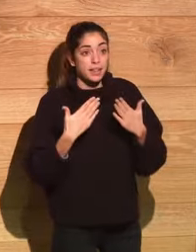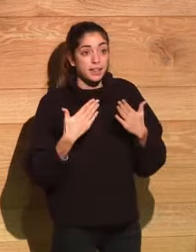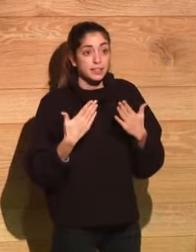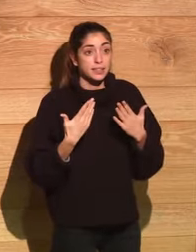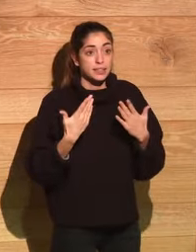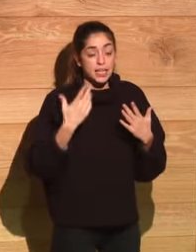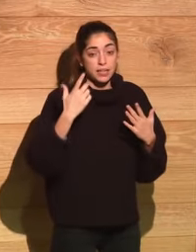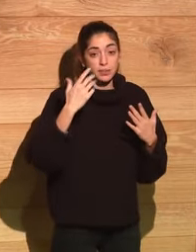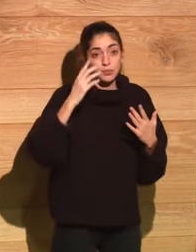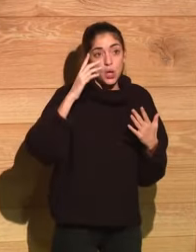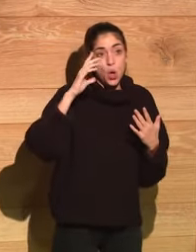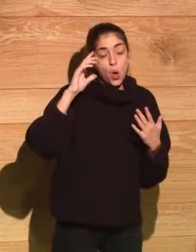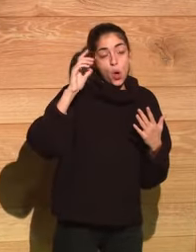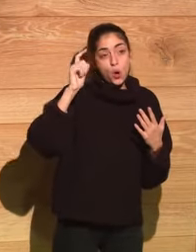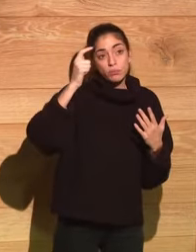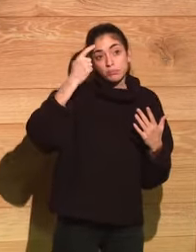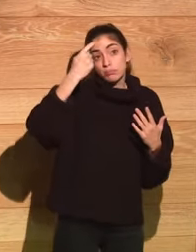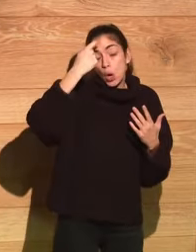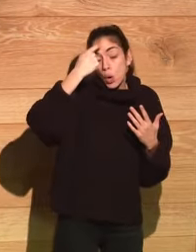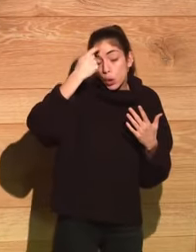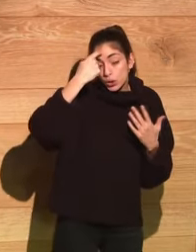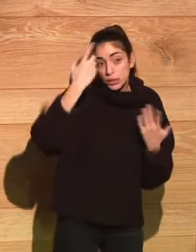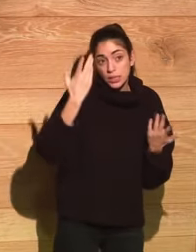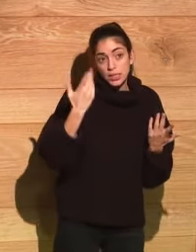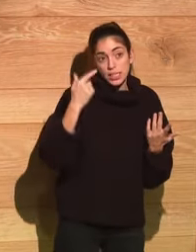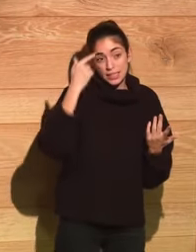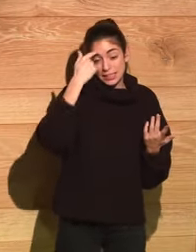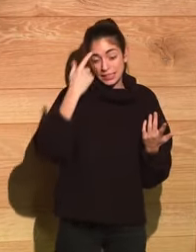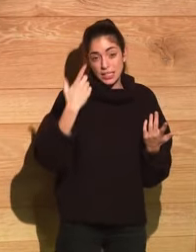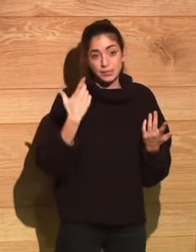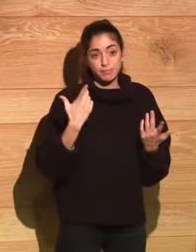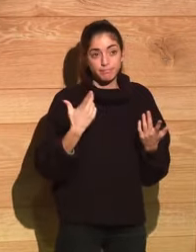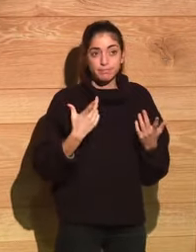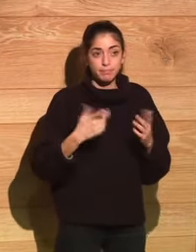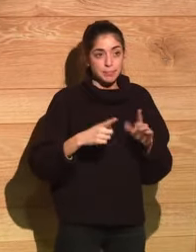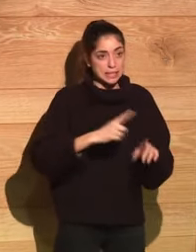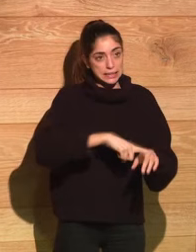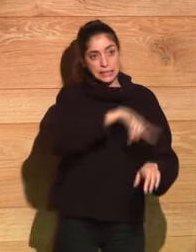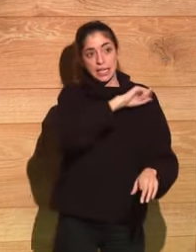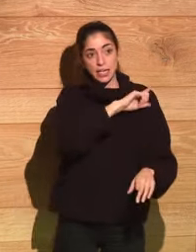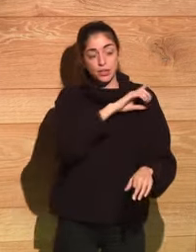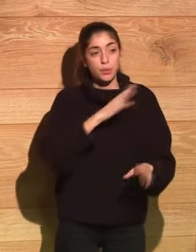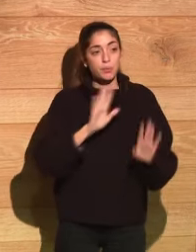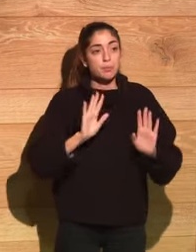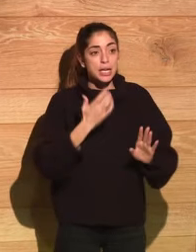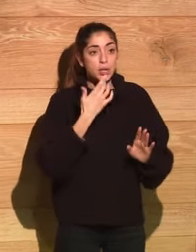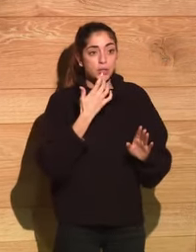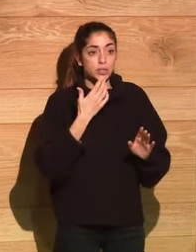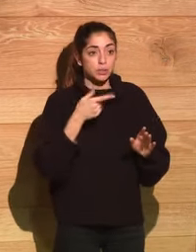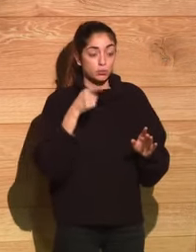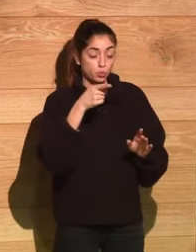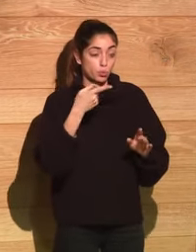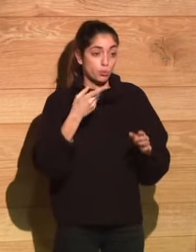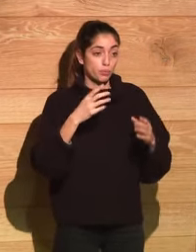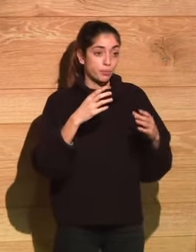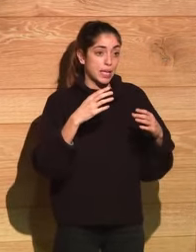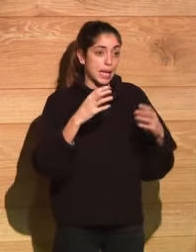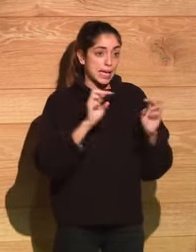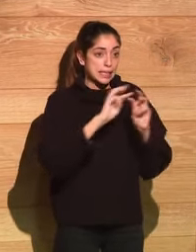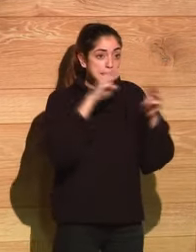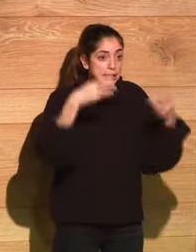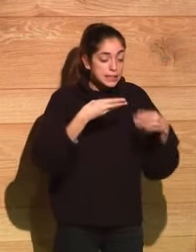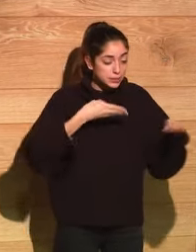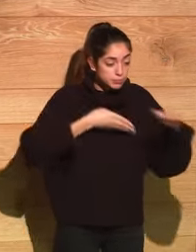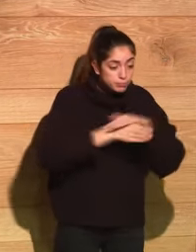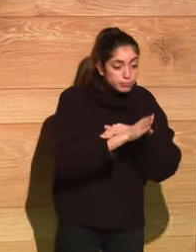de consciencia sobre sí mismo. Dicho esto, si te metes en internet, como teníamos los dos títulos,